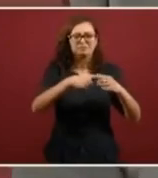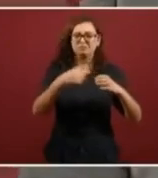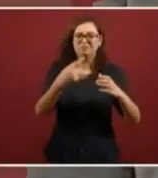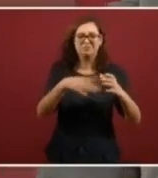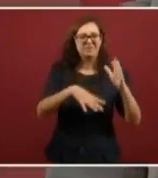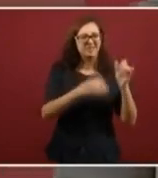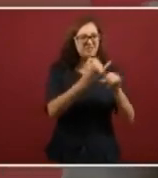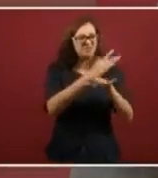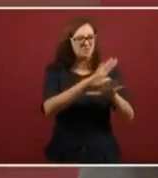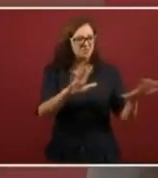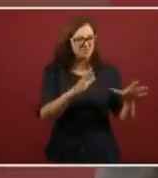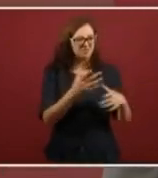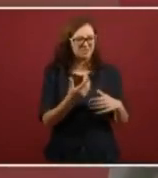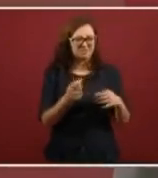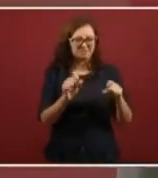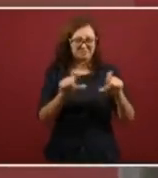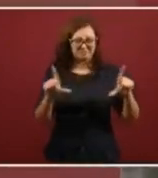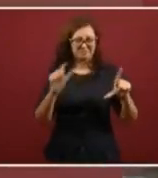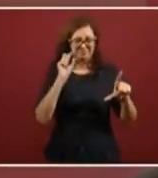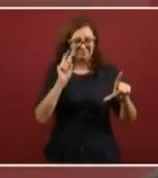Entonces le pico,